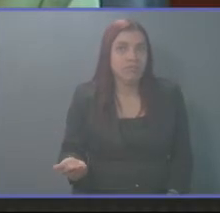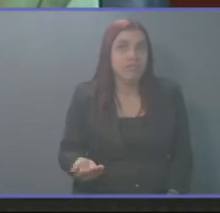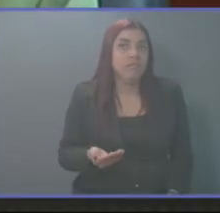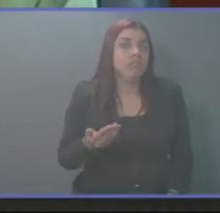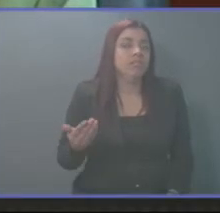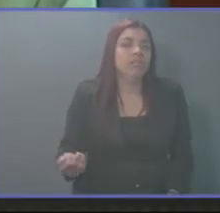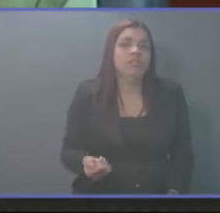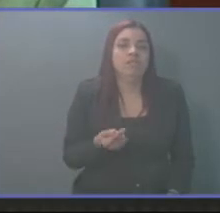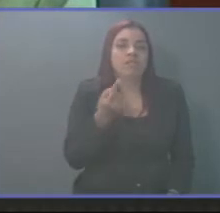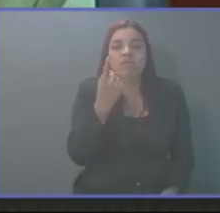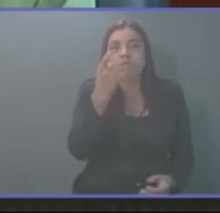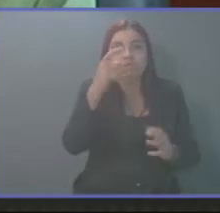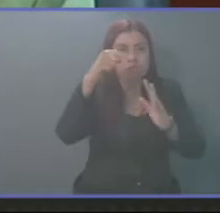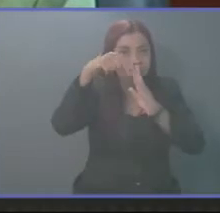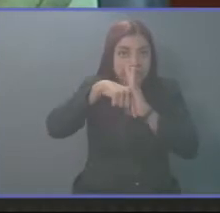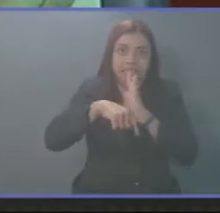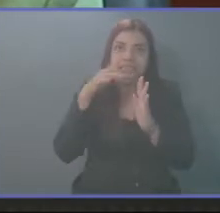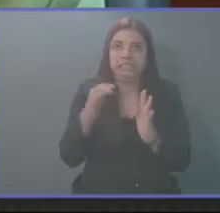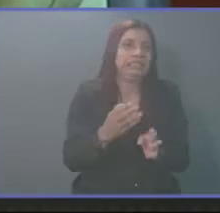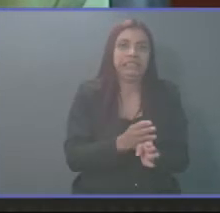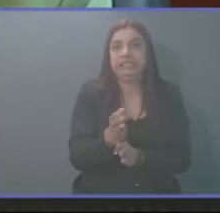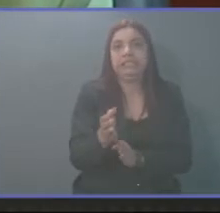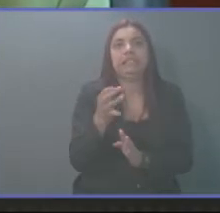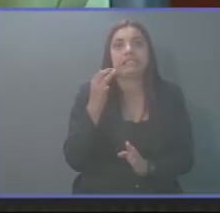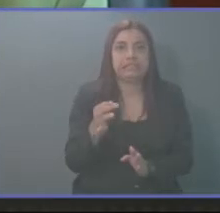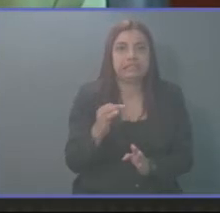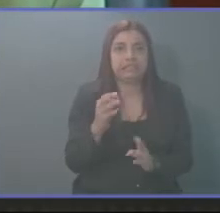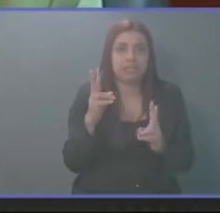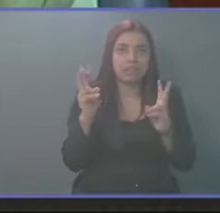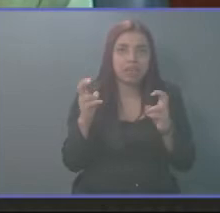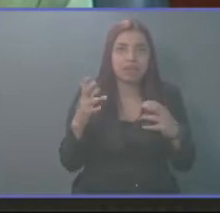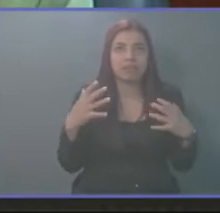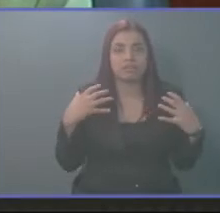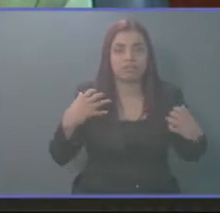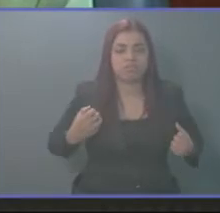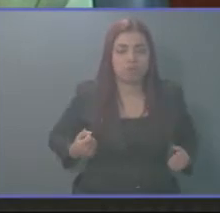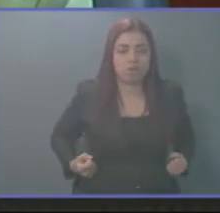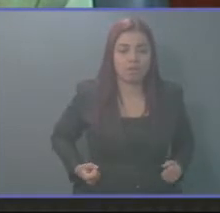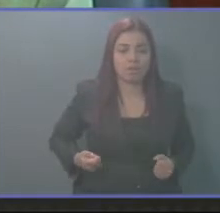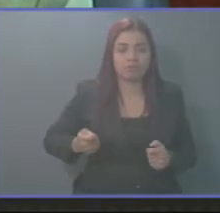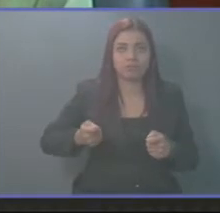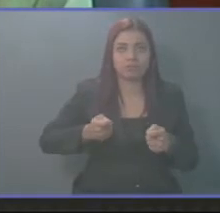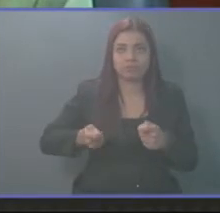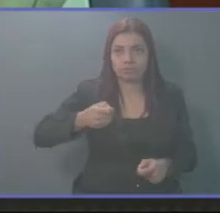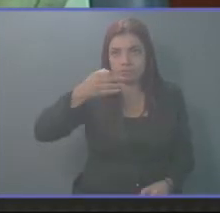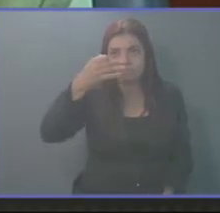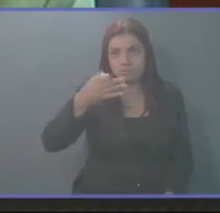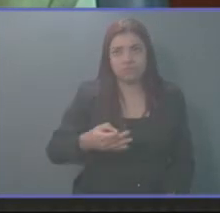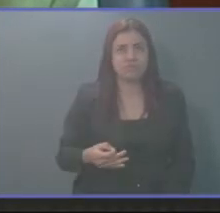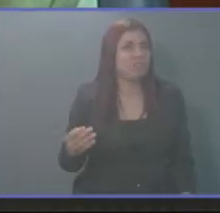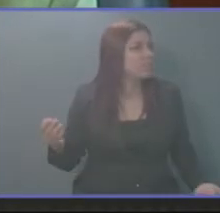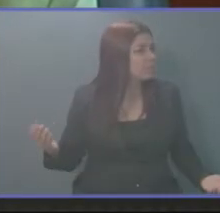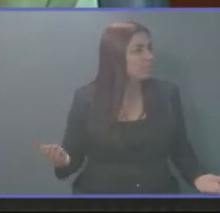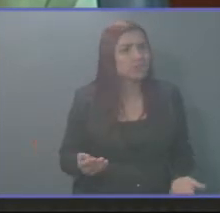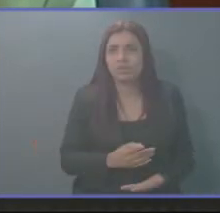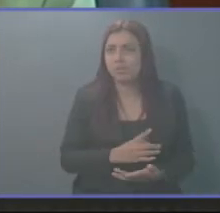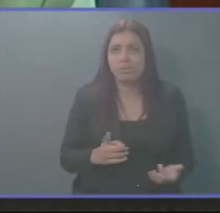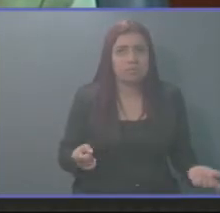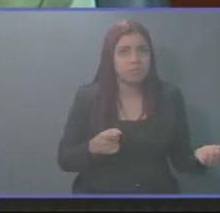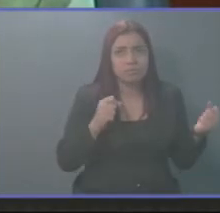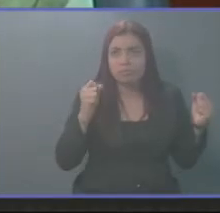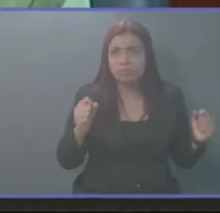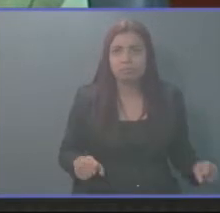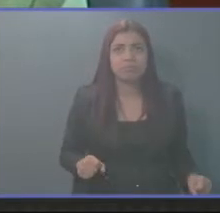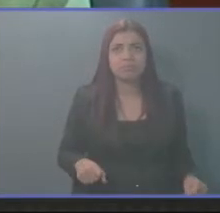el poco profesionalismo con el que se están manejando los temas de Estado. No es posible